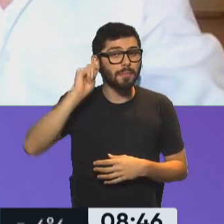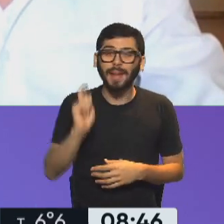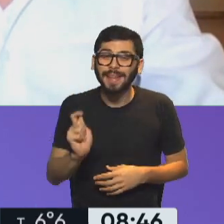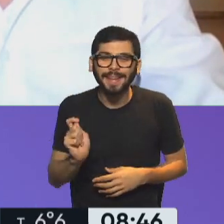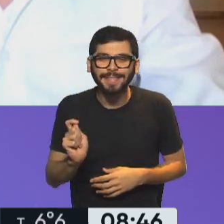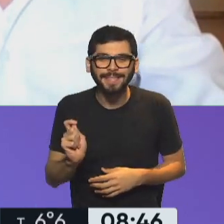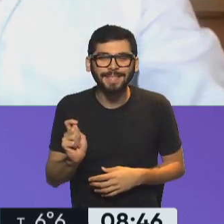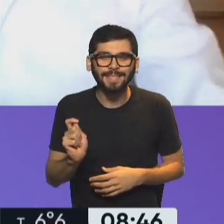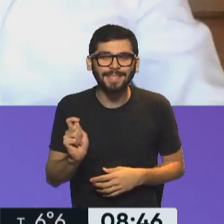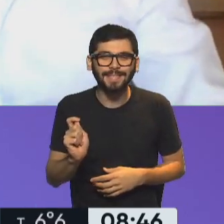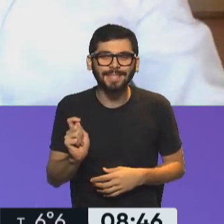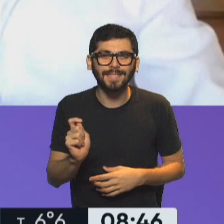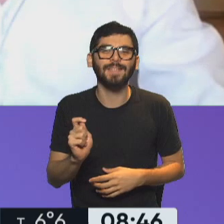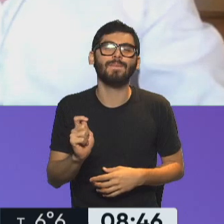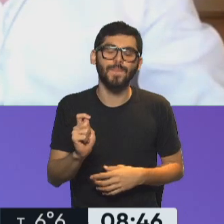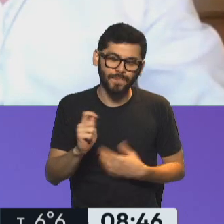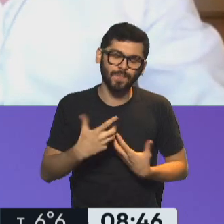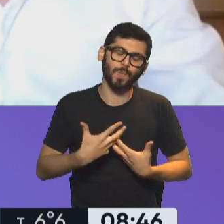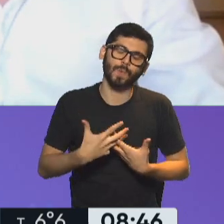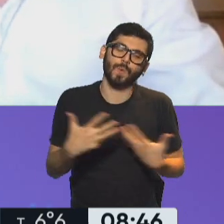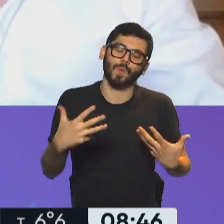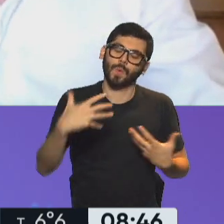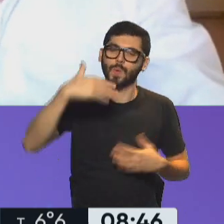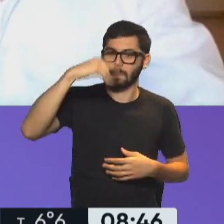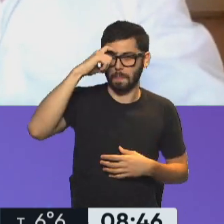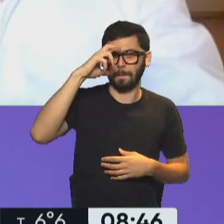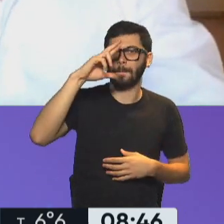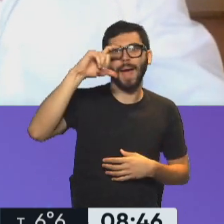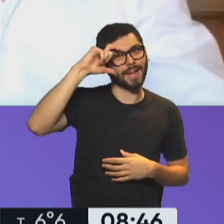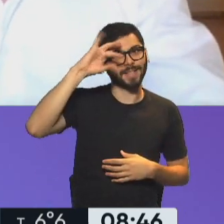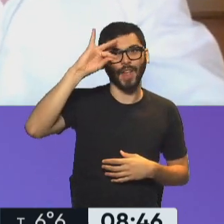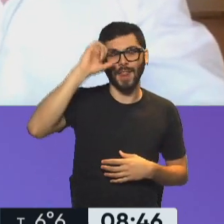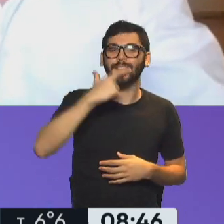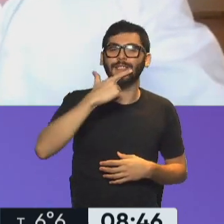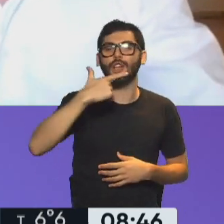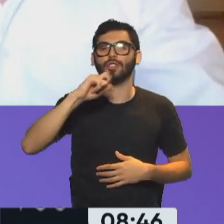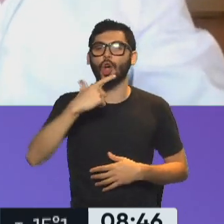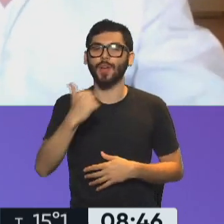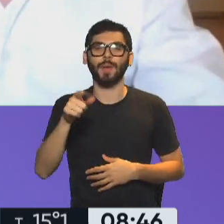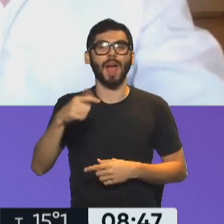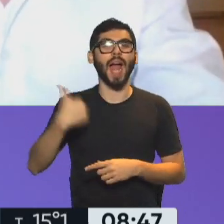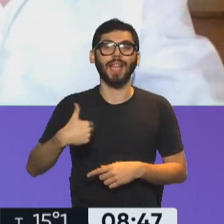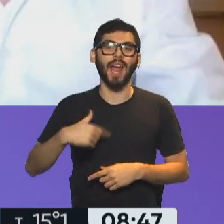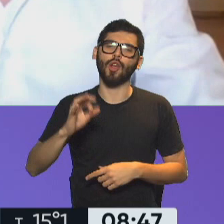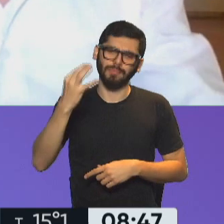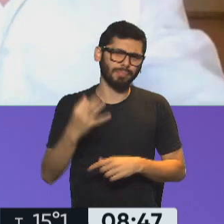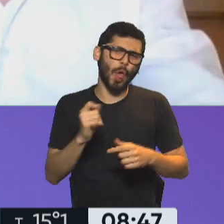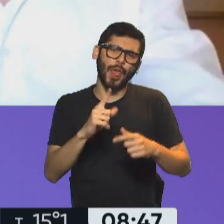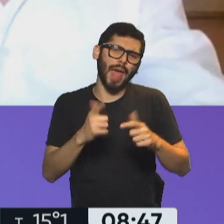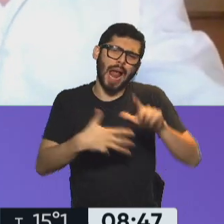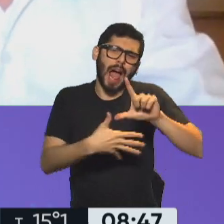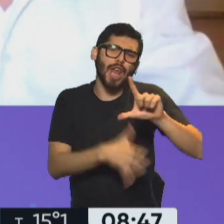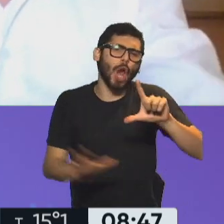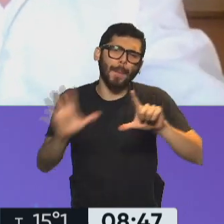Alejo? La gran Mercedes Sosa, que no es una artista argentina, es una artista latinoamericana, de esas que